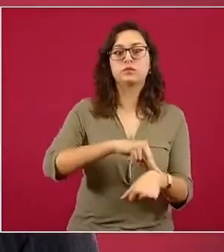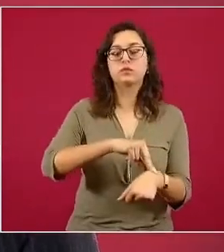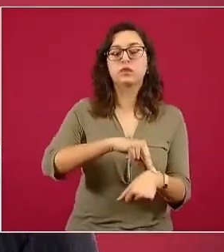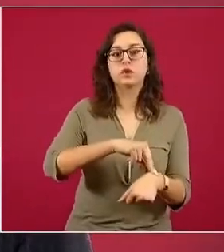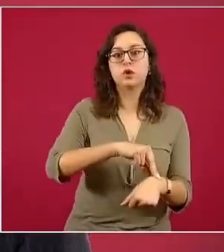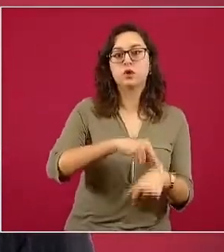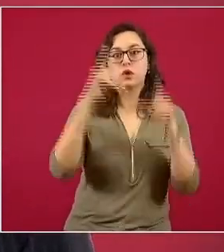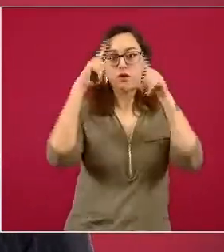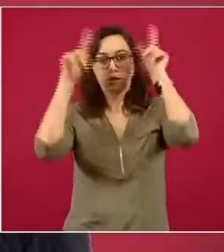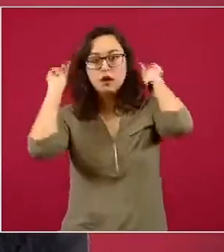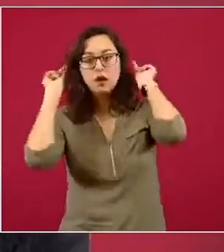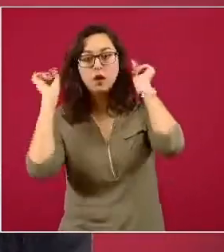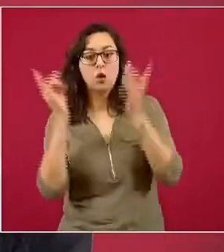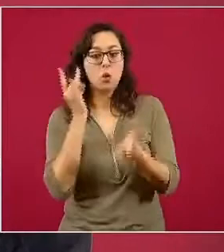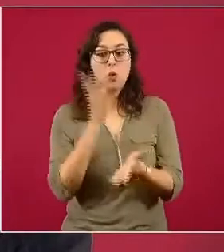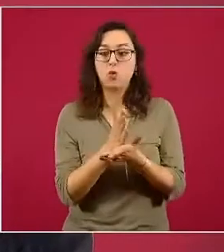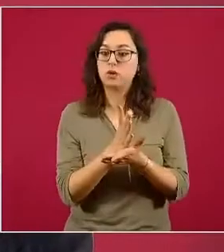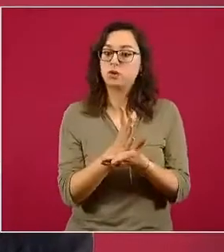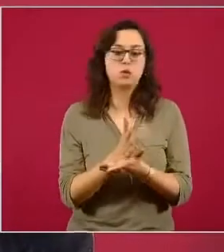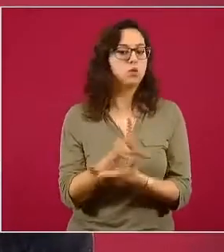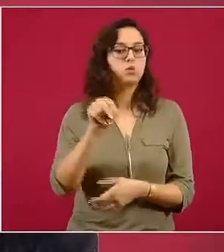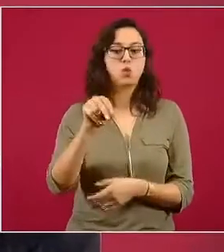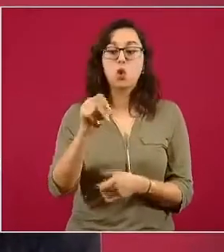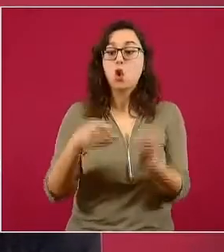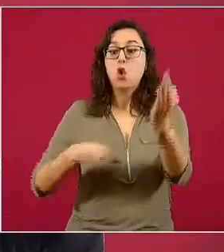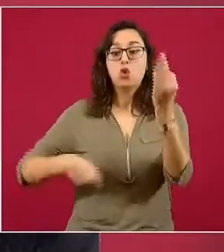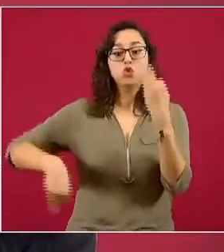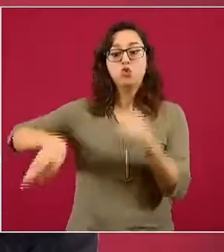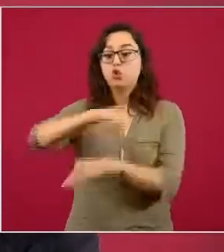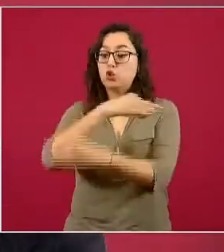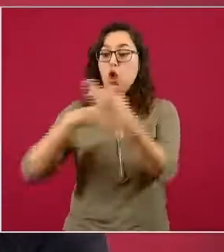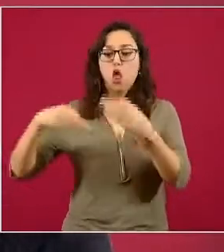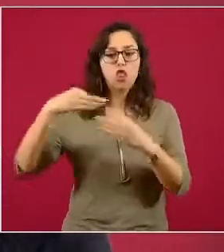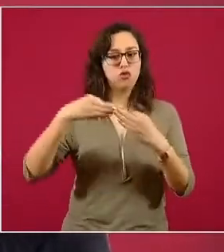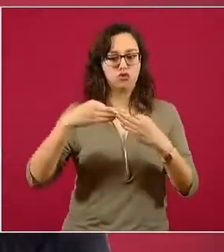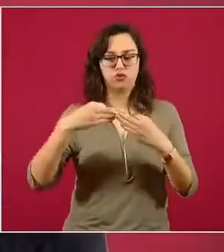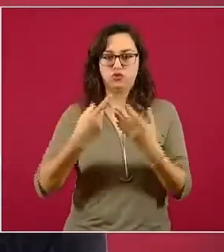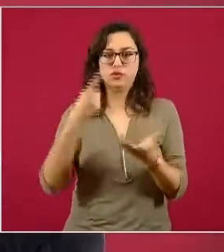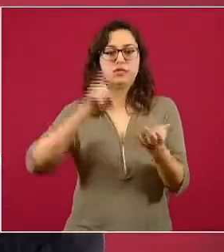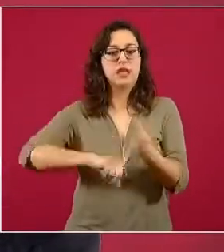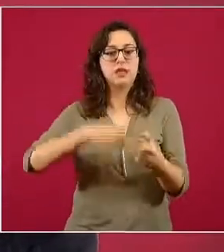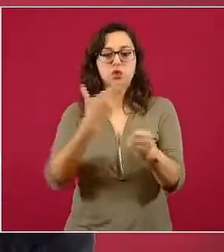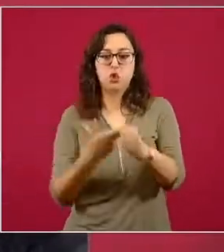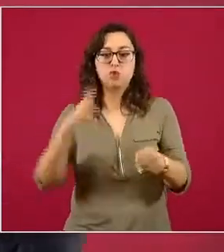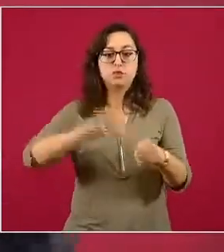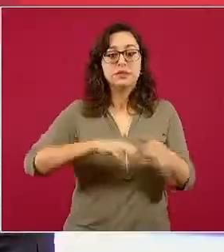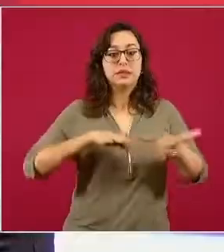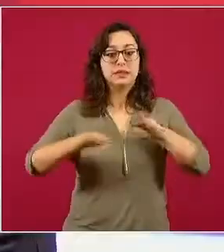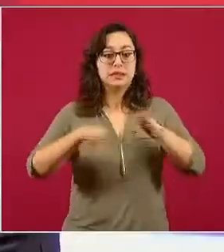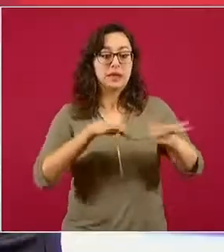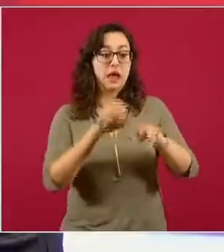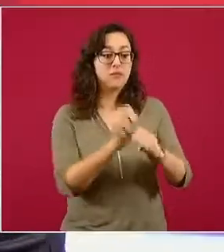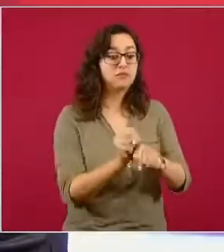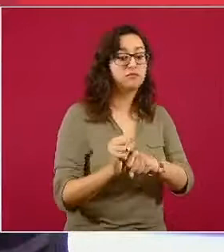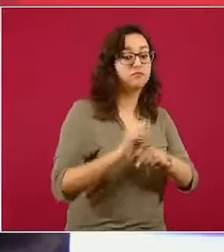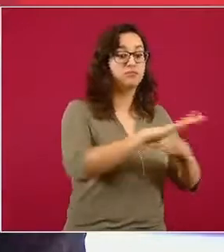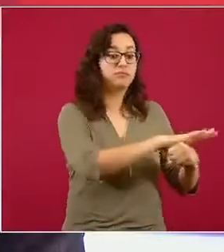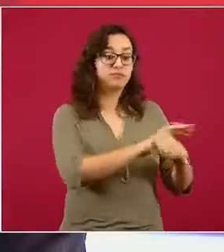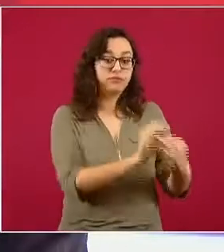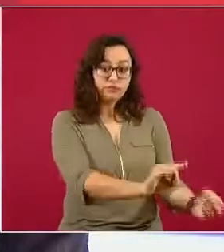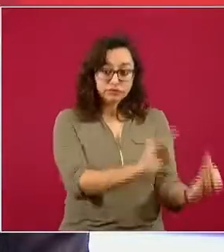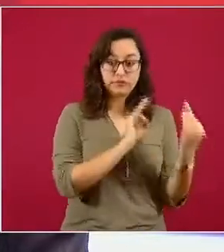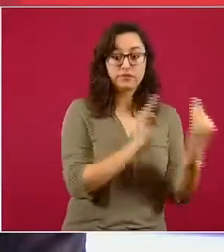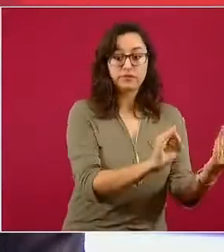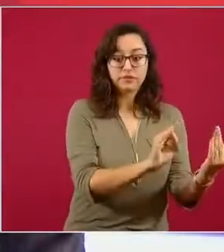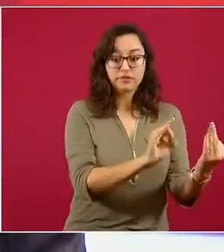El personal de salud de primera línea, como le llamamos, no tiene que ver con ninguna otra connotación más que la cercanía física